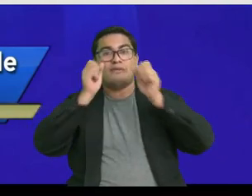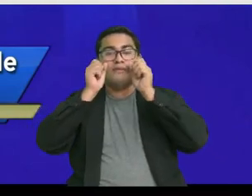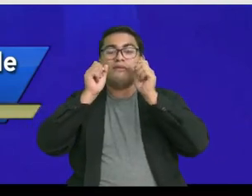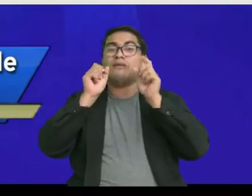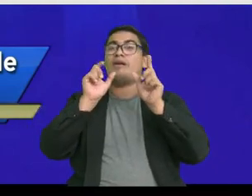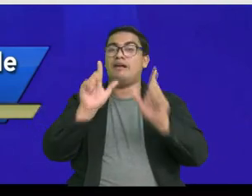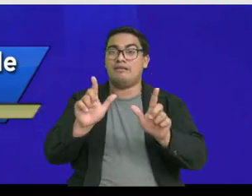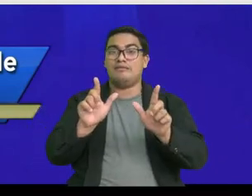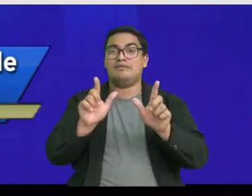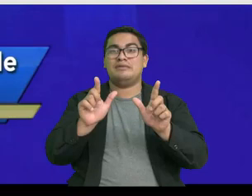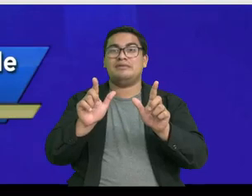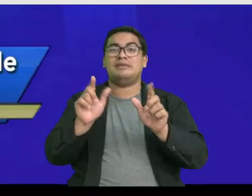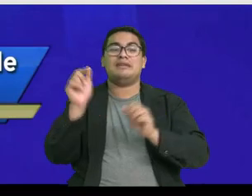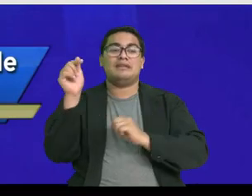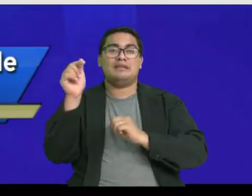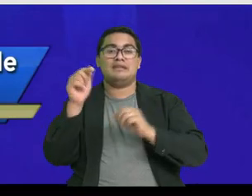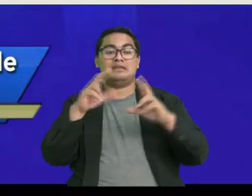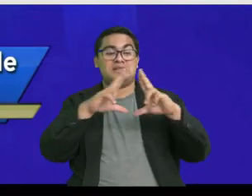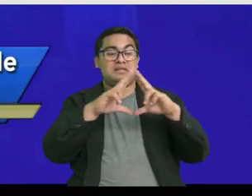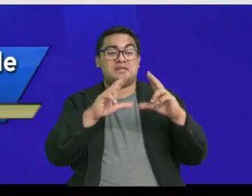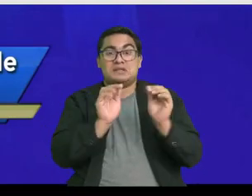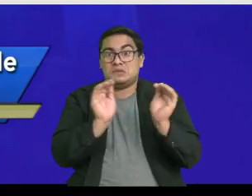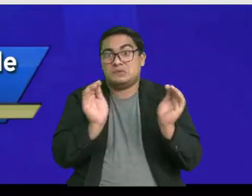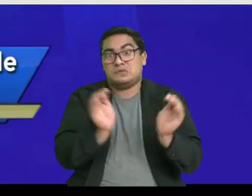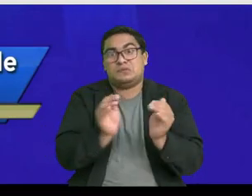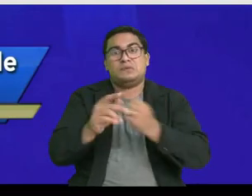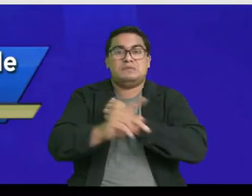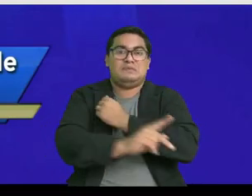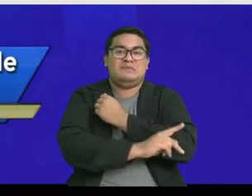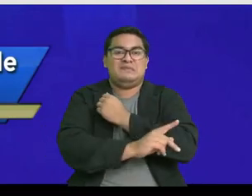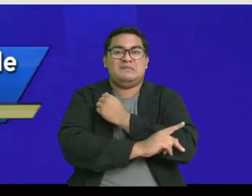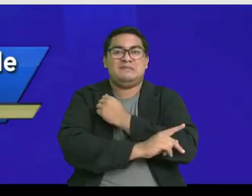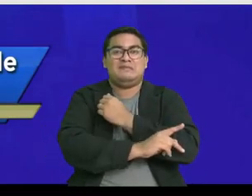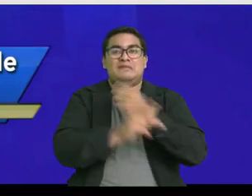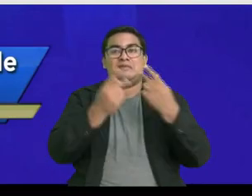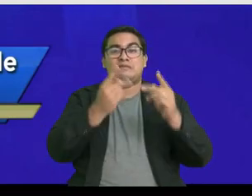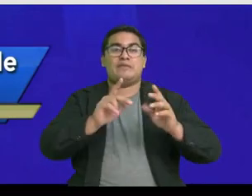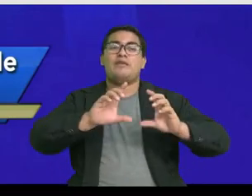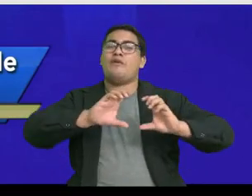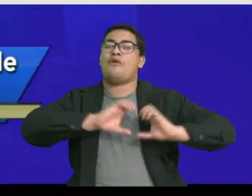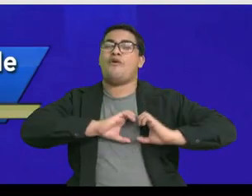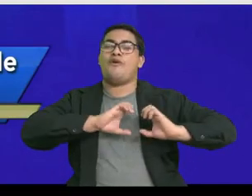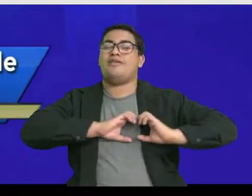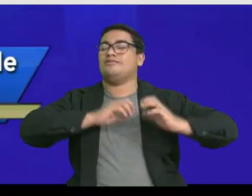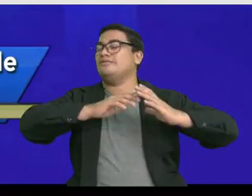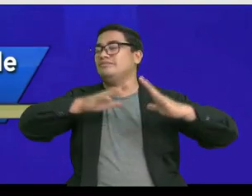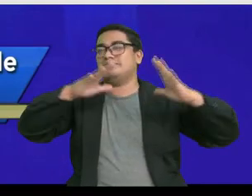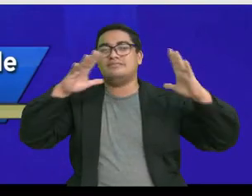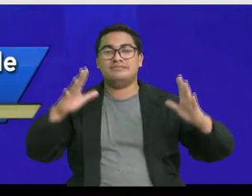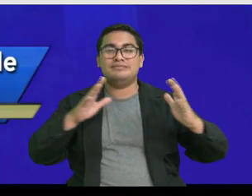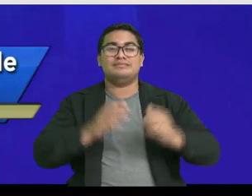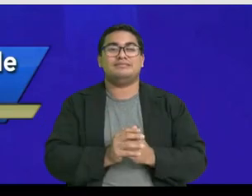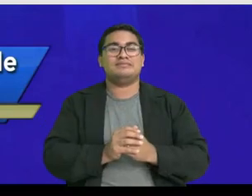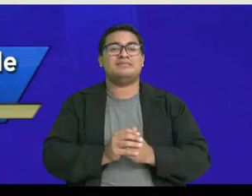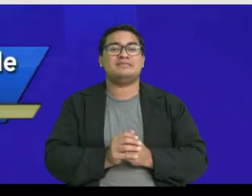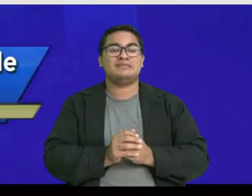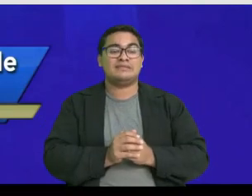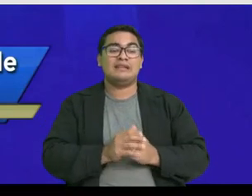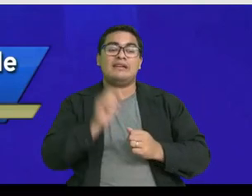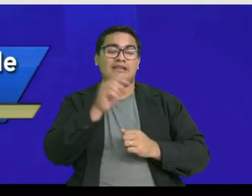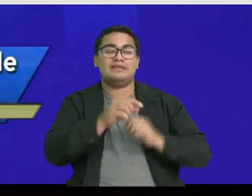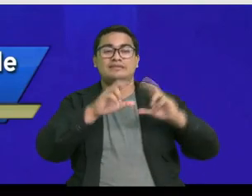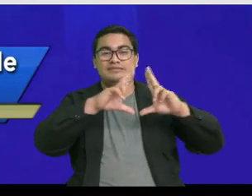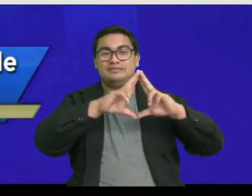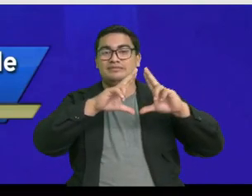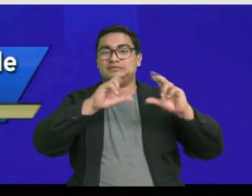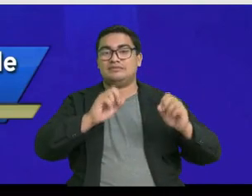sorpresa que el país pequeño como es Nicaragua, pero grande de corazón, totalmente, sí, nos destacamos